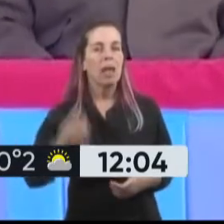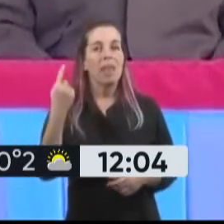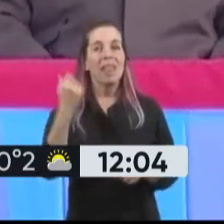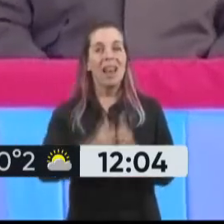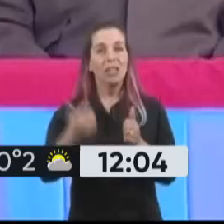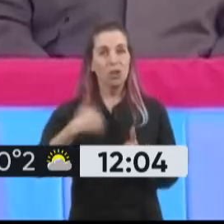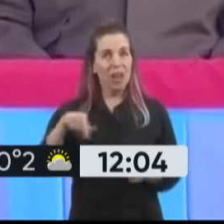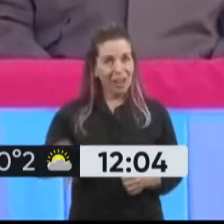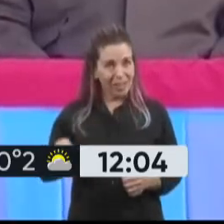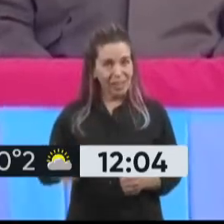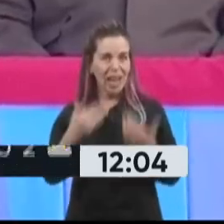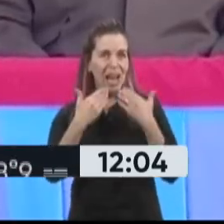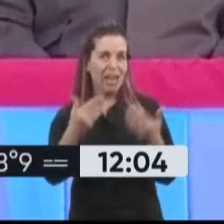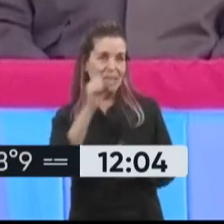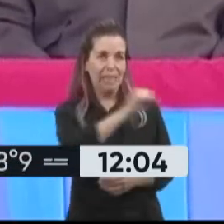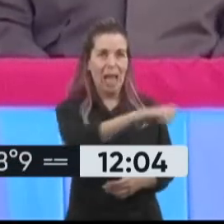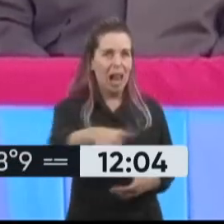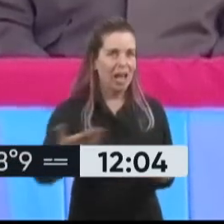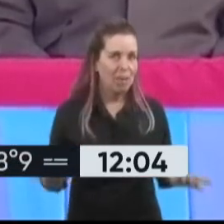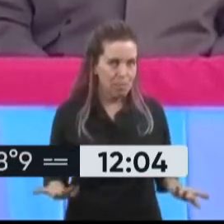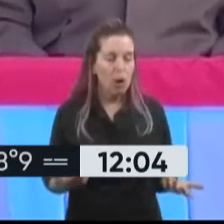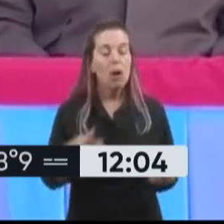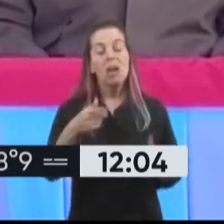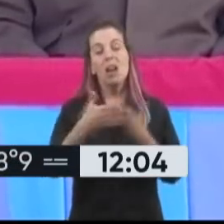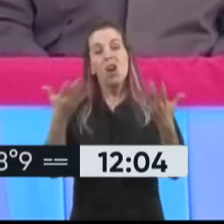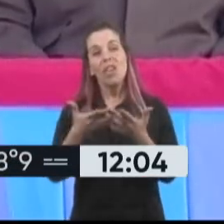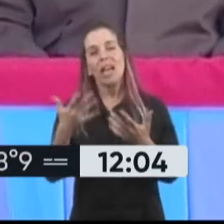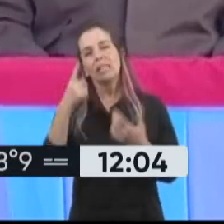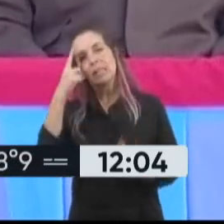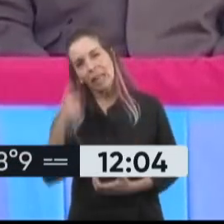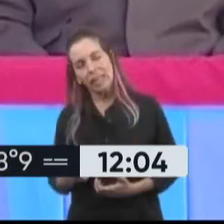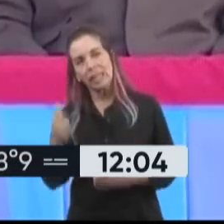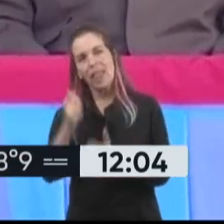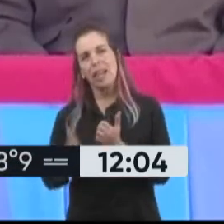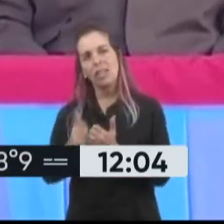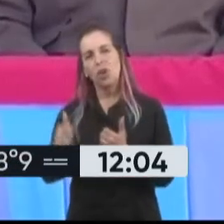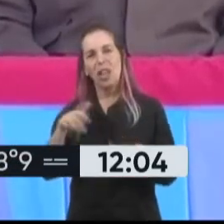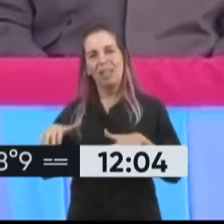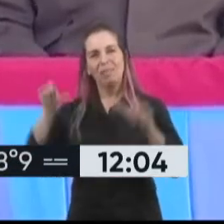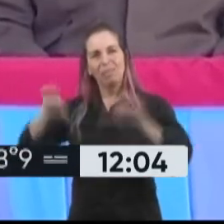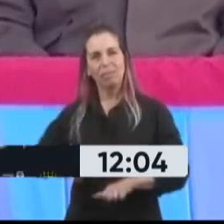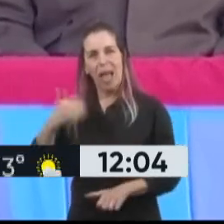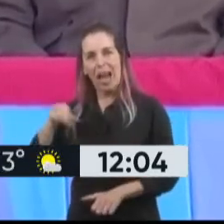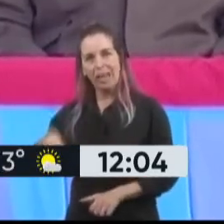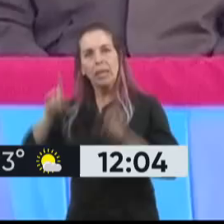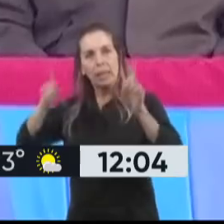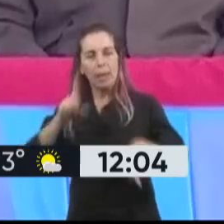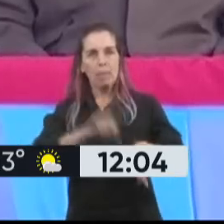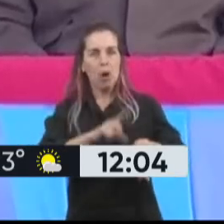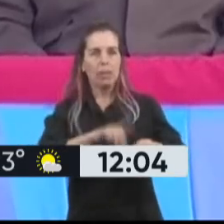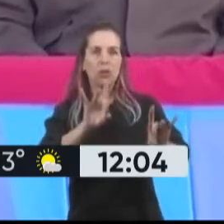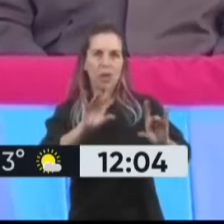más felices de la historia del campo y que los días más tristes de la historia argentina fueron también los momentos más duros para la